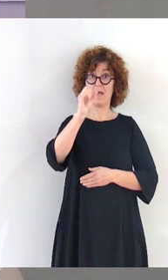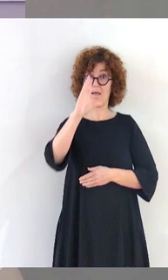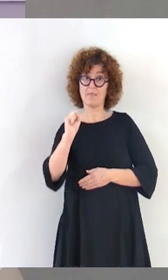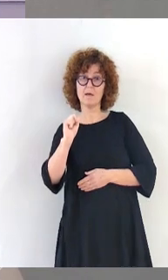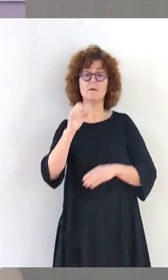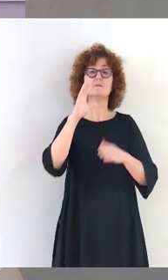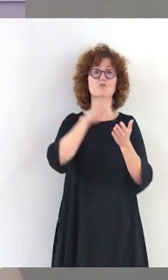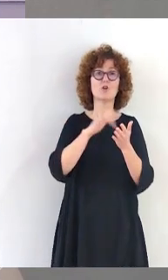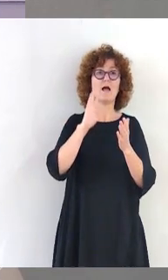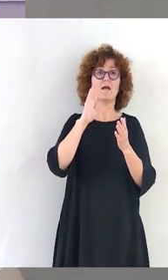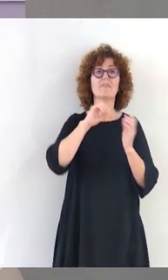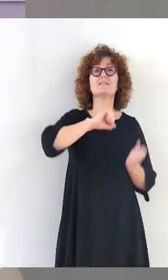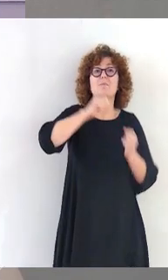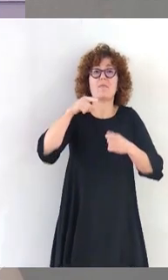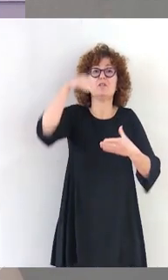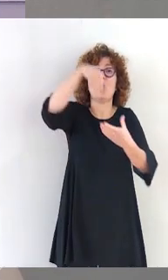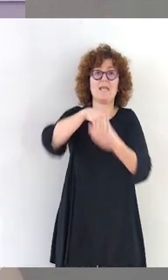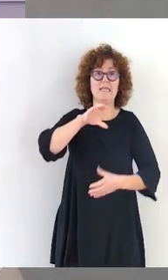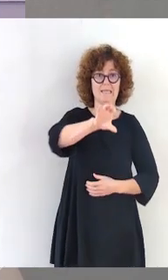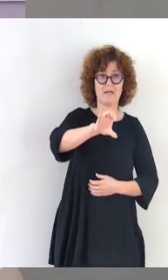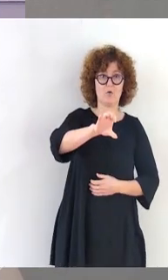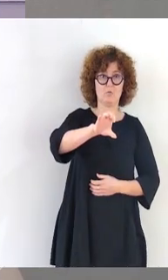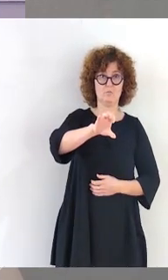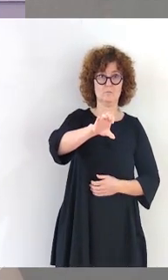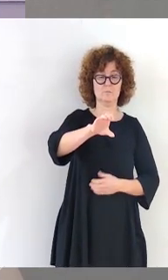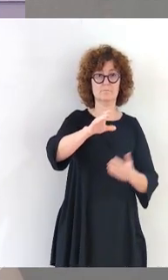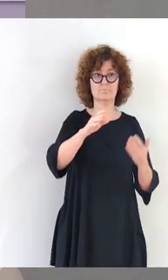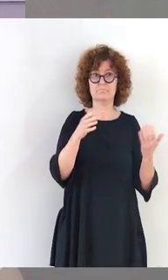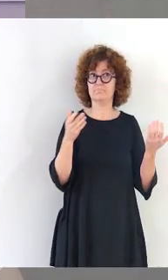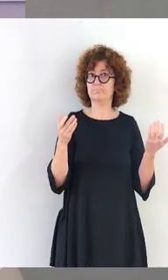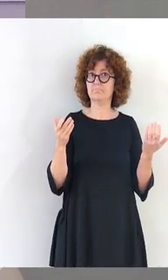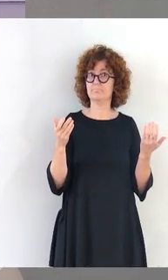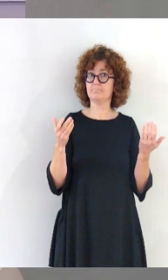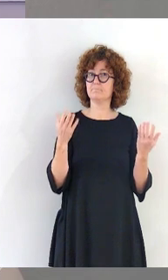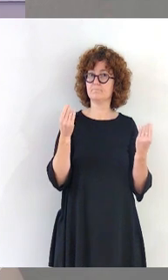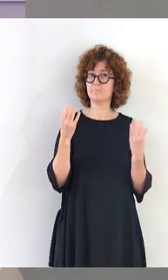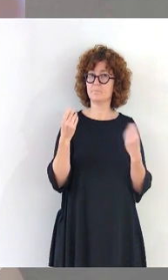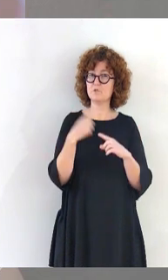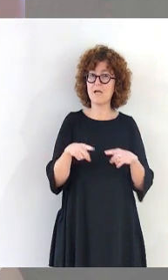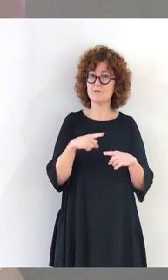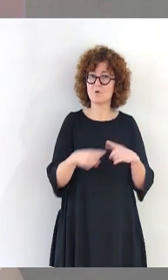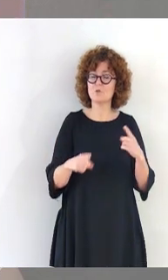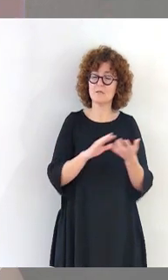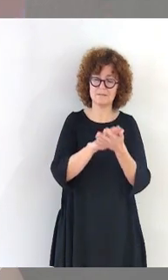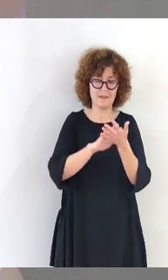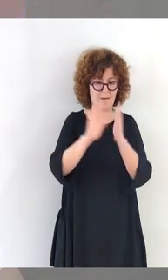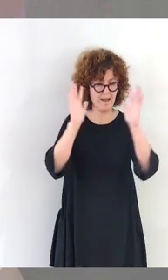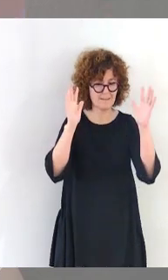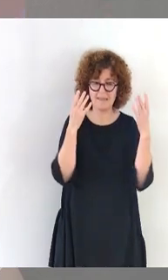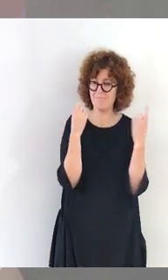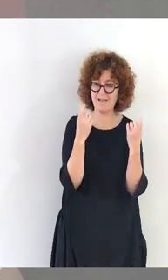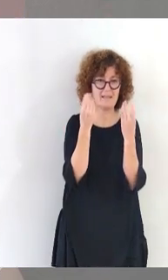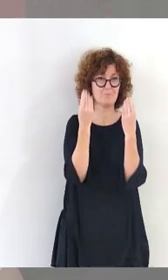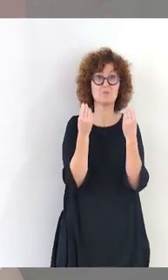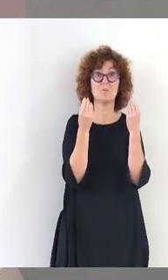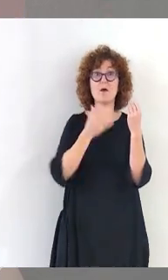desplazamiento interno entonces Y a mí es y y y y y y hay muchas cosas de las que hablar pero me preocupa